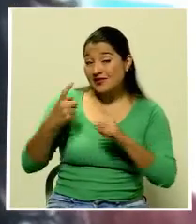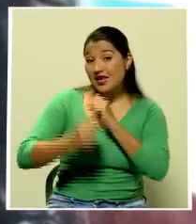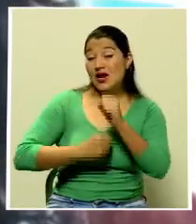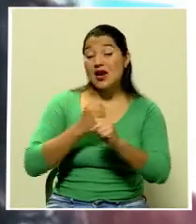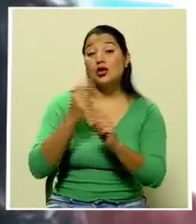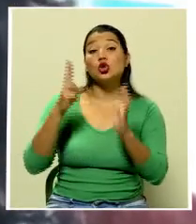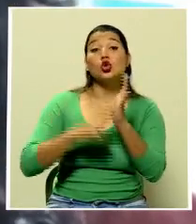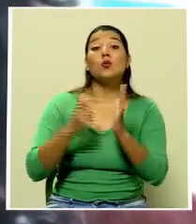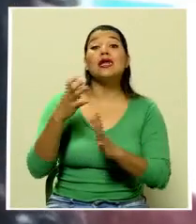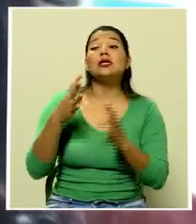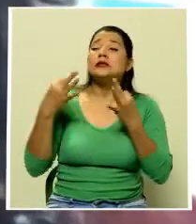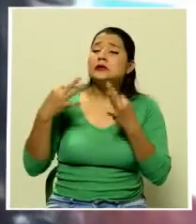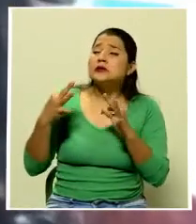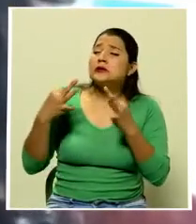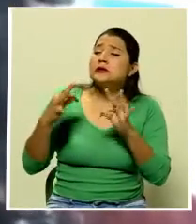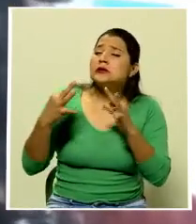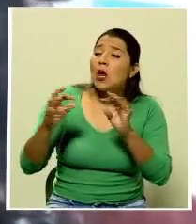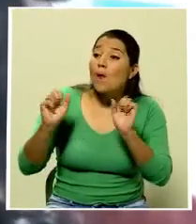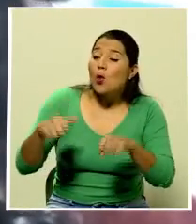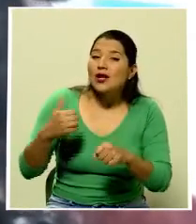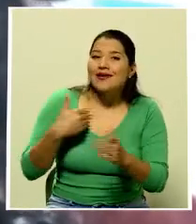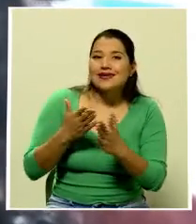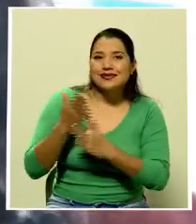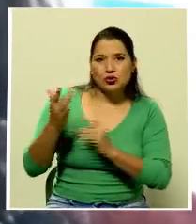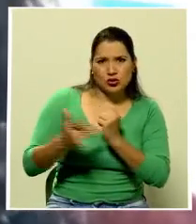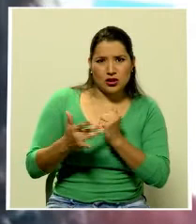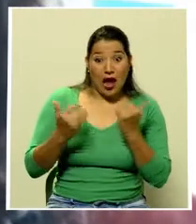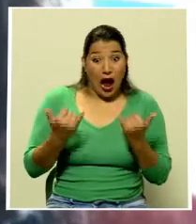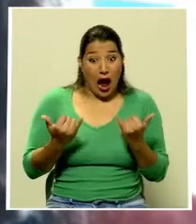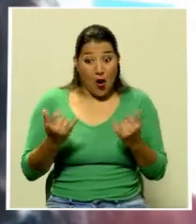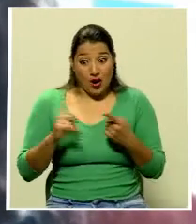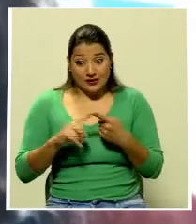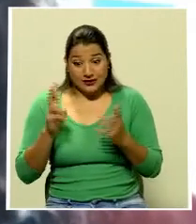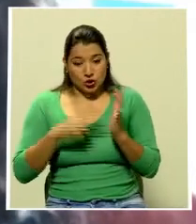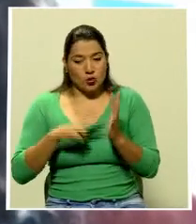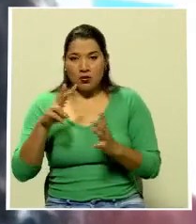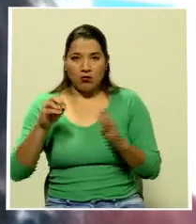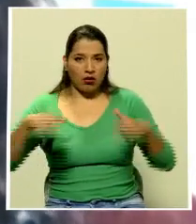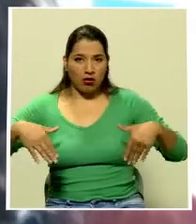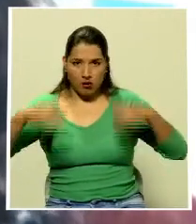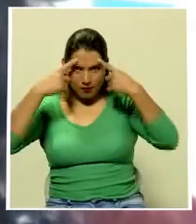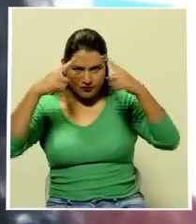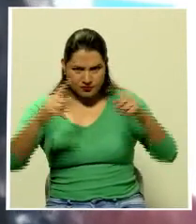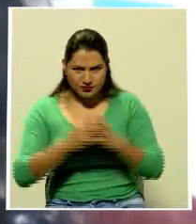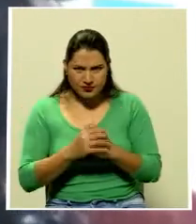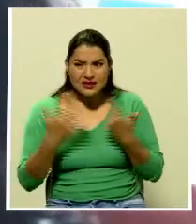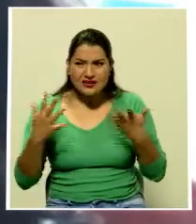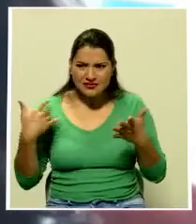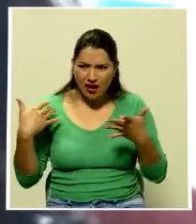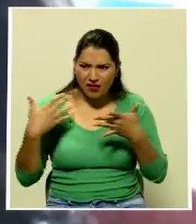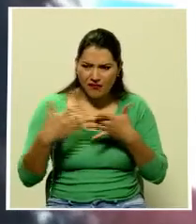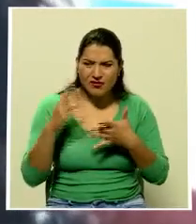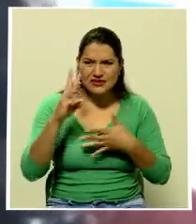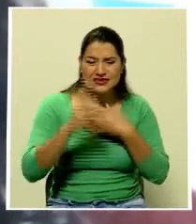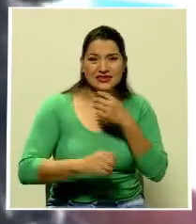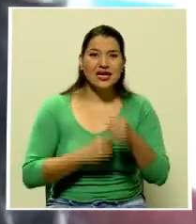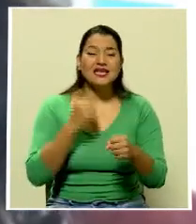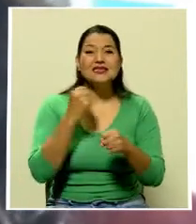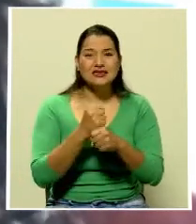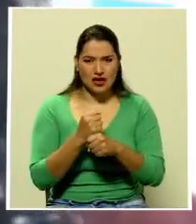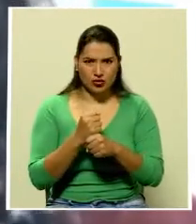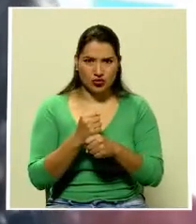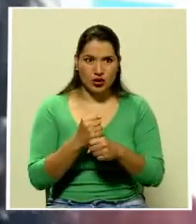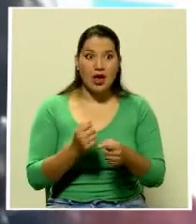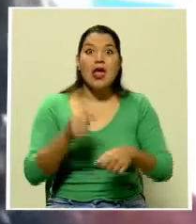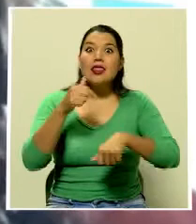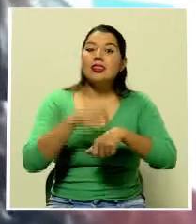de acceder a esto y estamos en el 2020, pues a mí me queda demostrado que si han pasado 6 años, que además el tiempo es vital